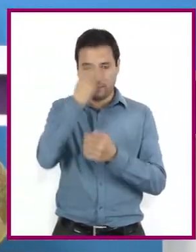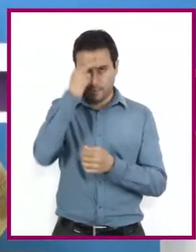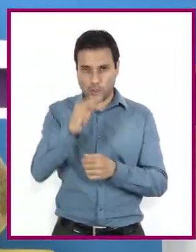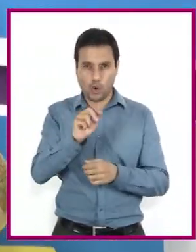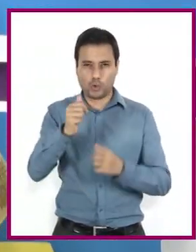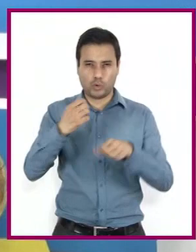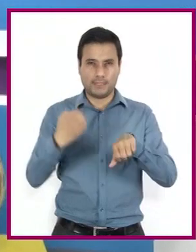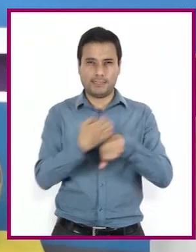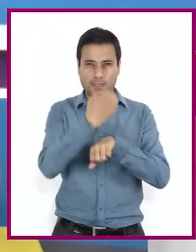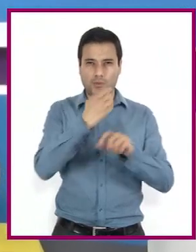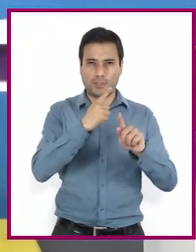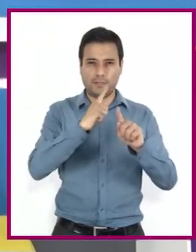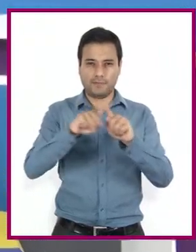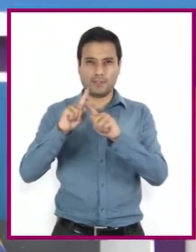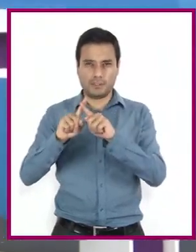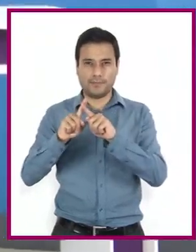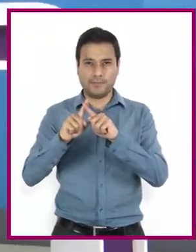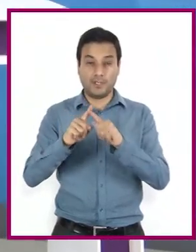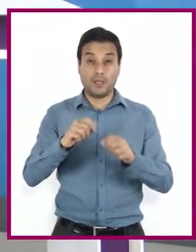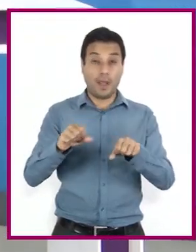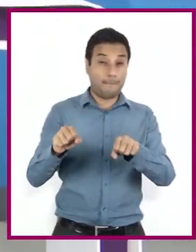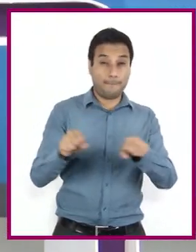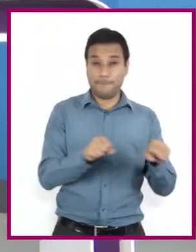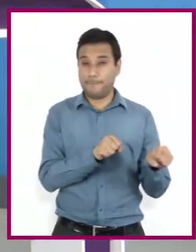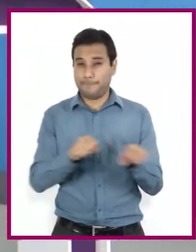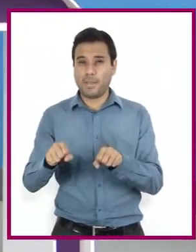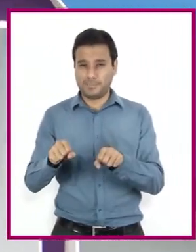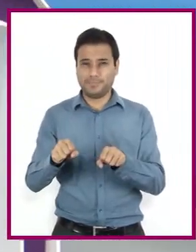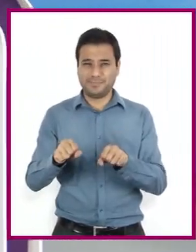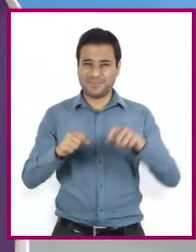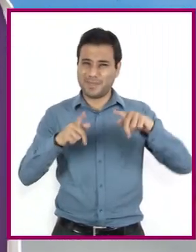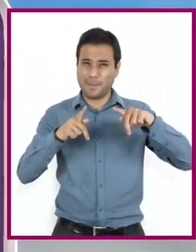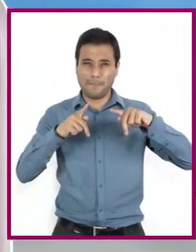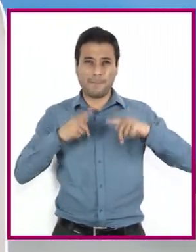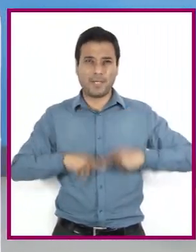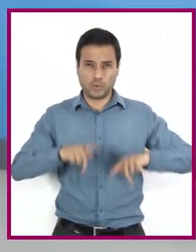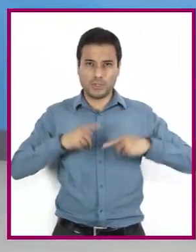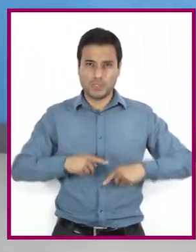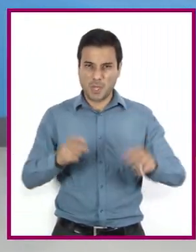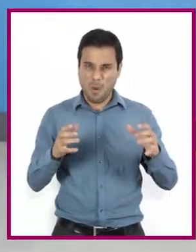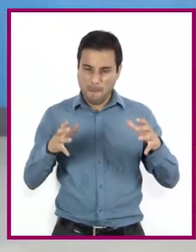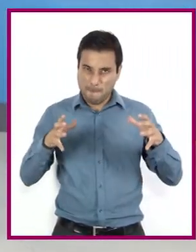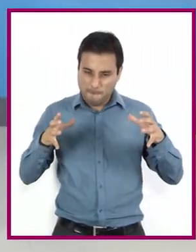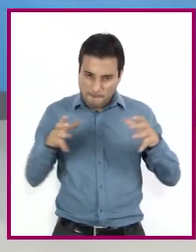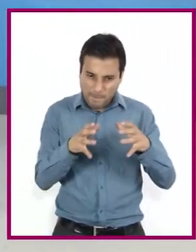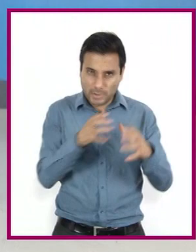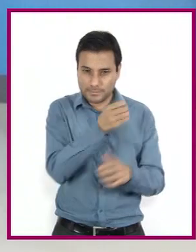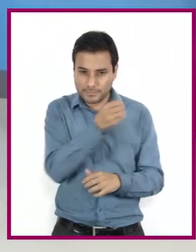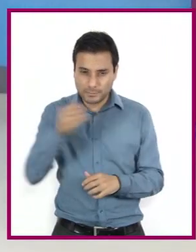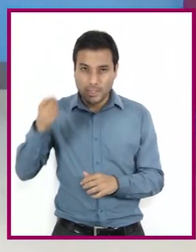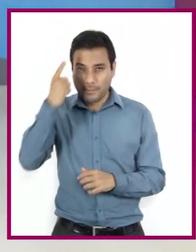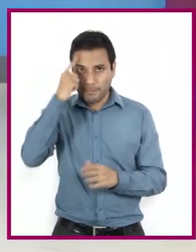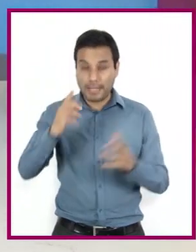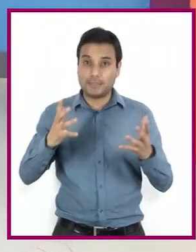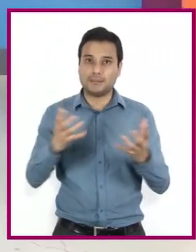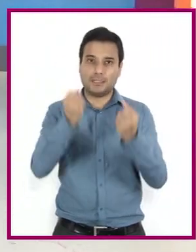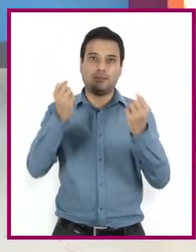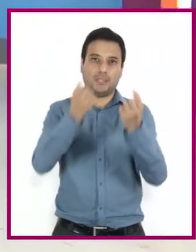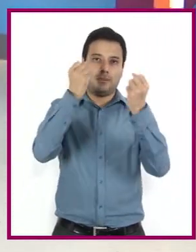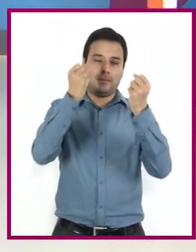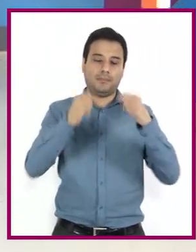otras entidades sufrieron un terremoto que obligó a la sociedad a organizarse para el rescate de las víctimas del